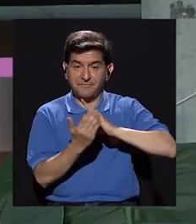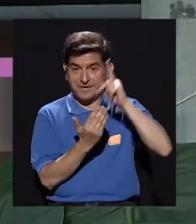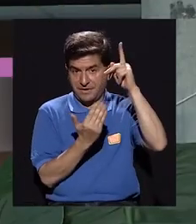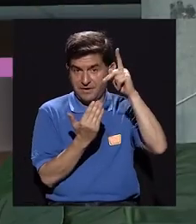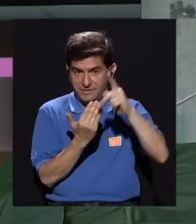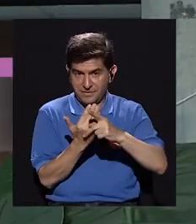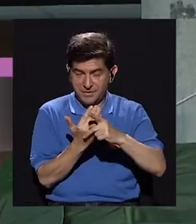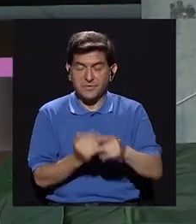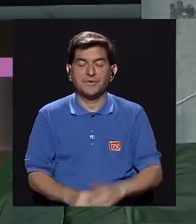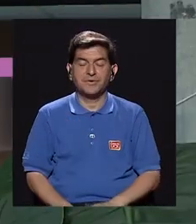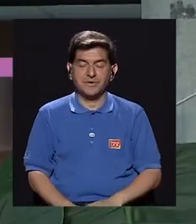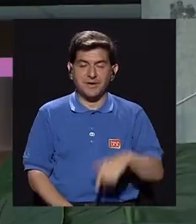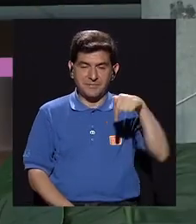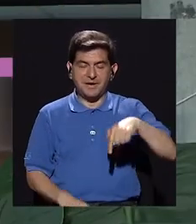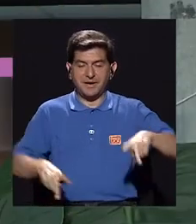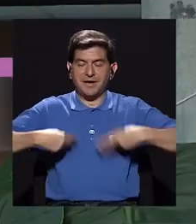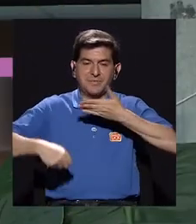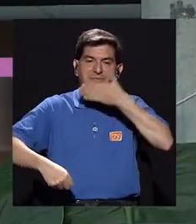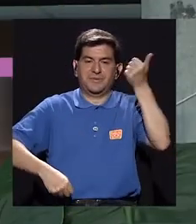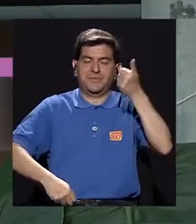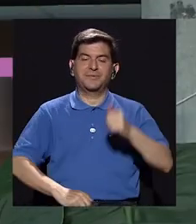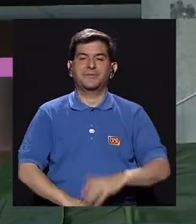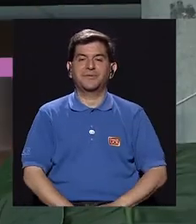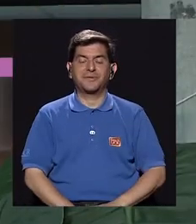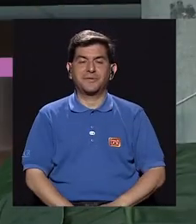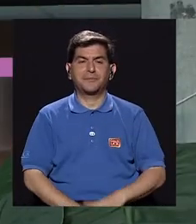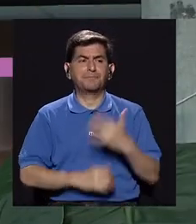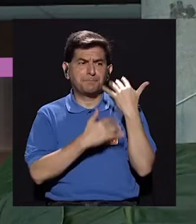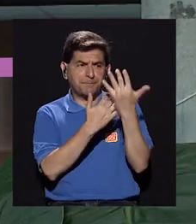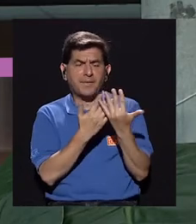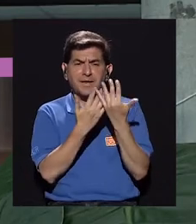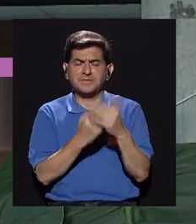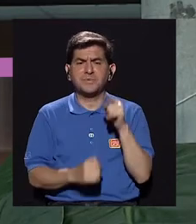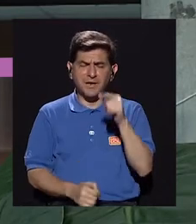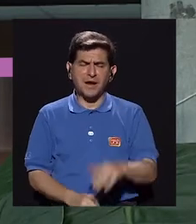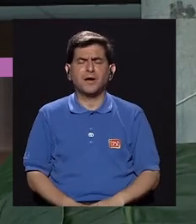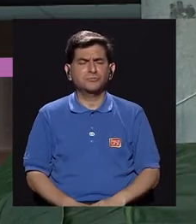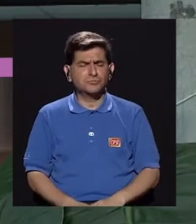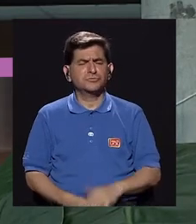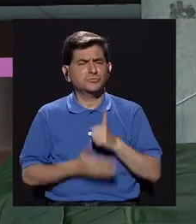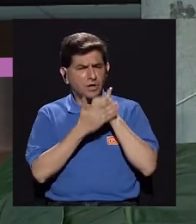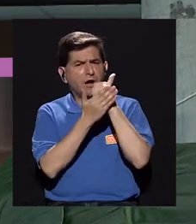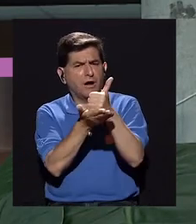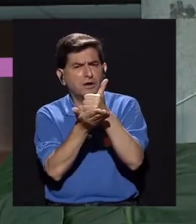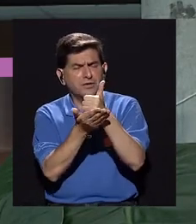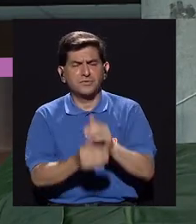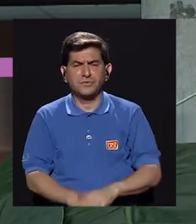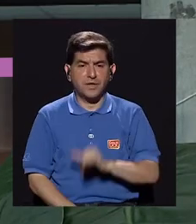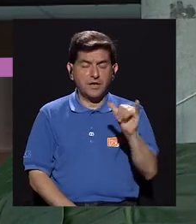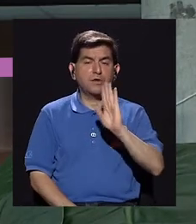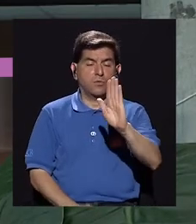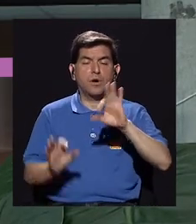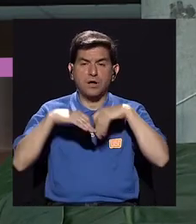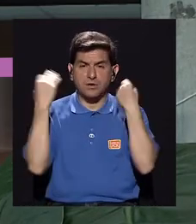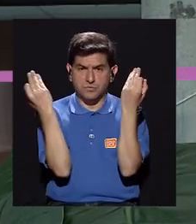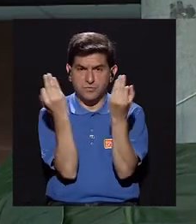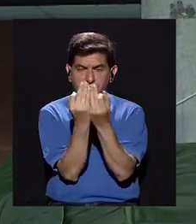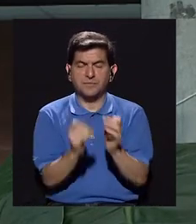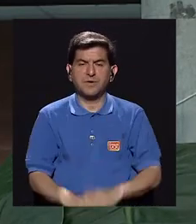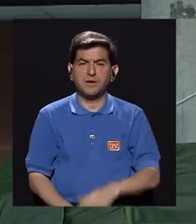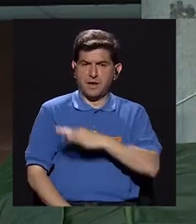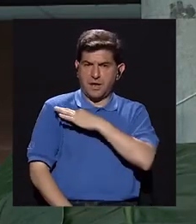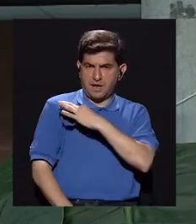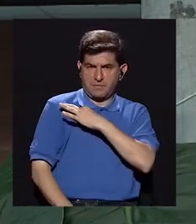Llegamos al final de un tema más en Vivir Mejor. Esperamos que sea de gran utilidad para ustedes y sus